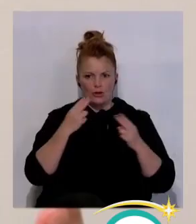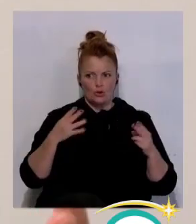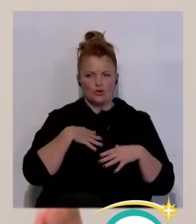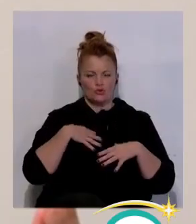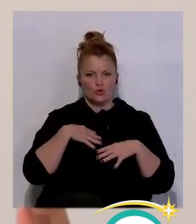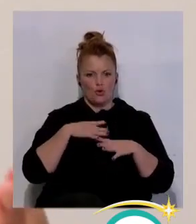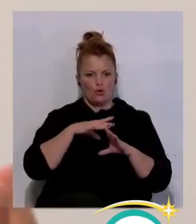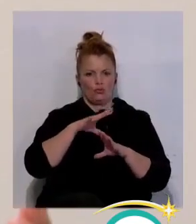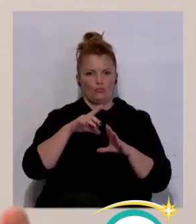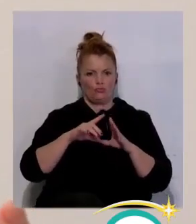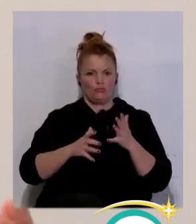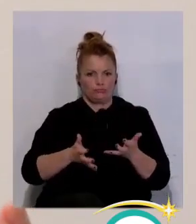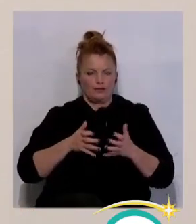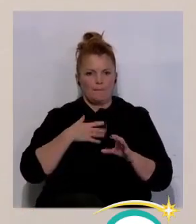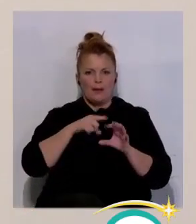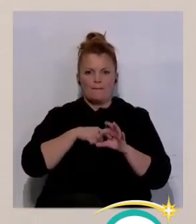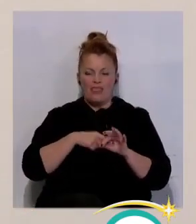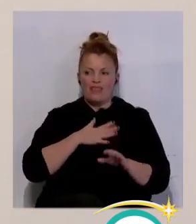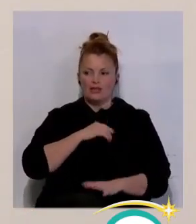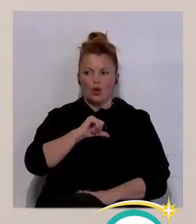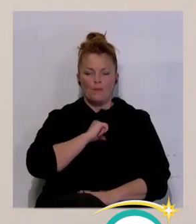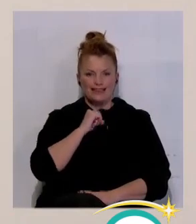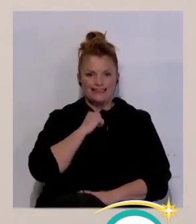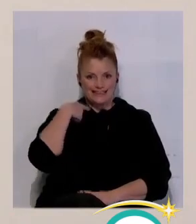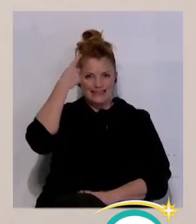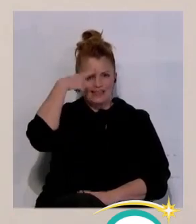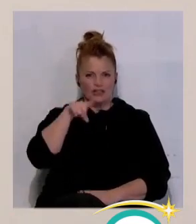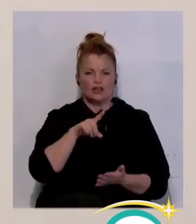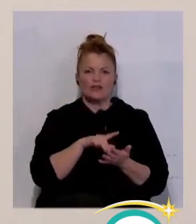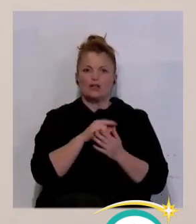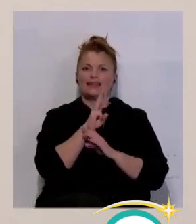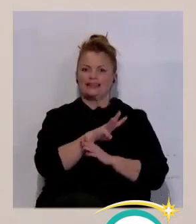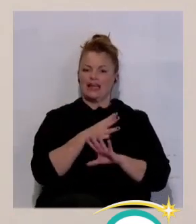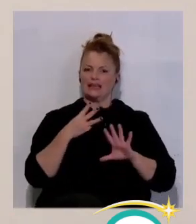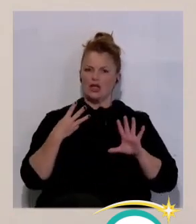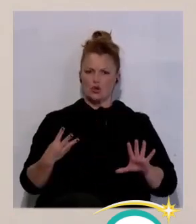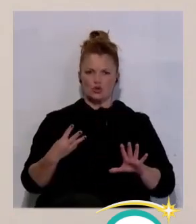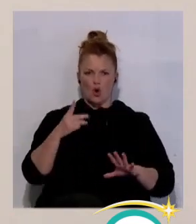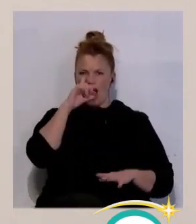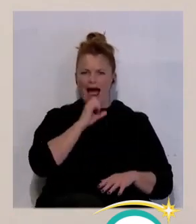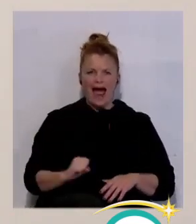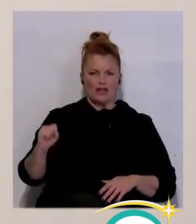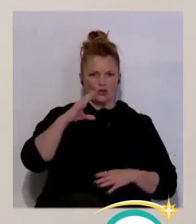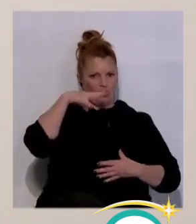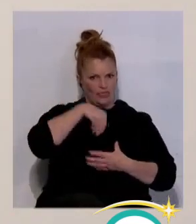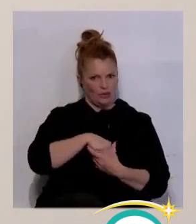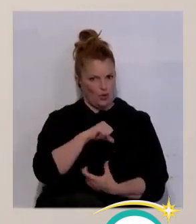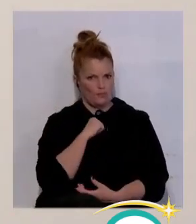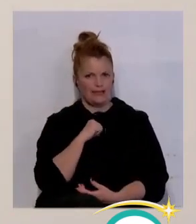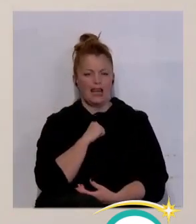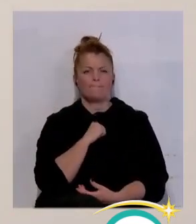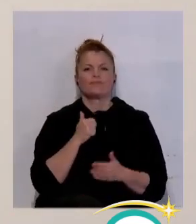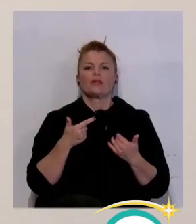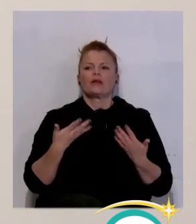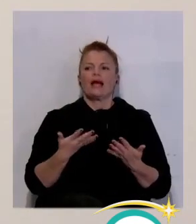plaza en el hospital y sabía que iba a estar 38 años en el hospital. Entonces,